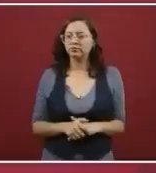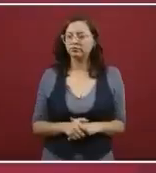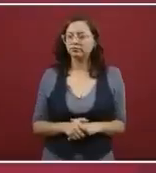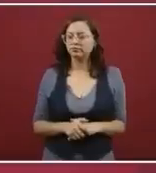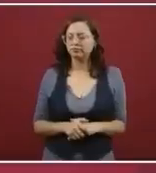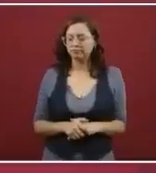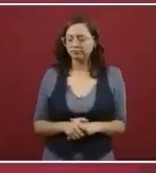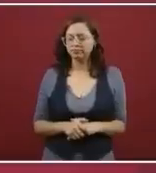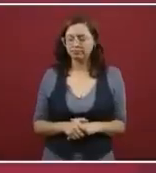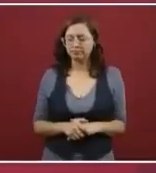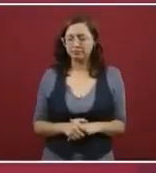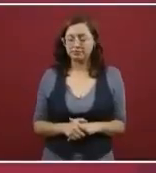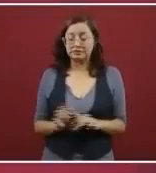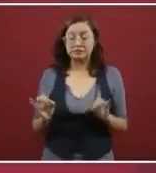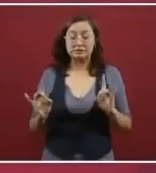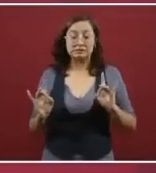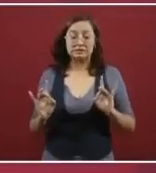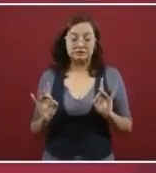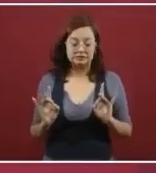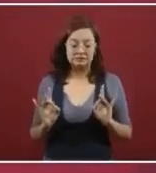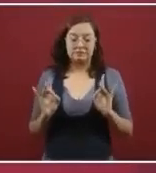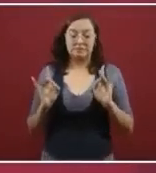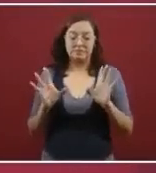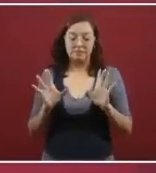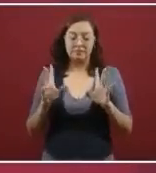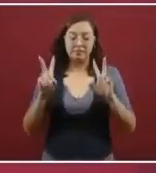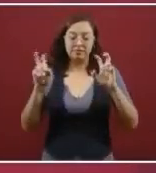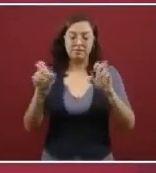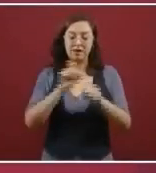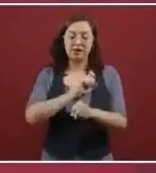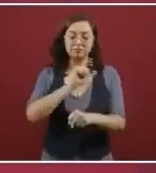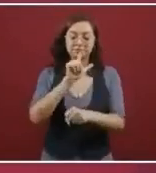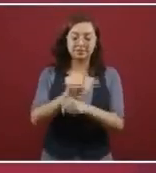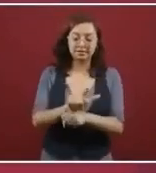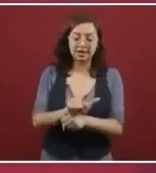una situación ahí especial. Algunos